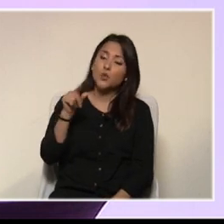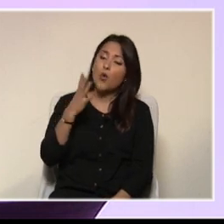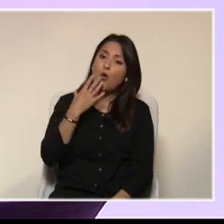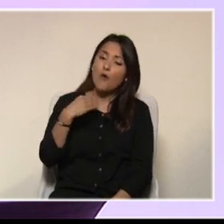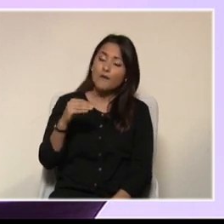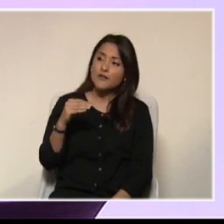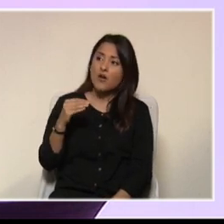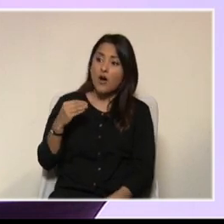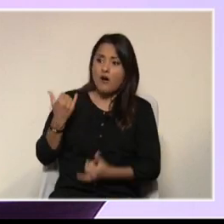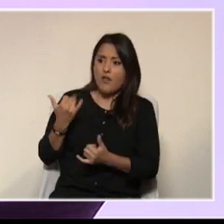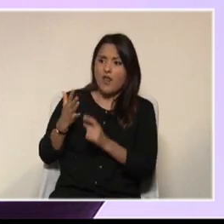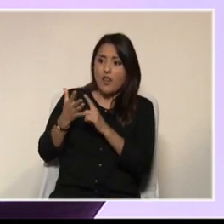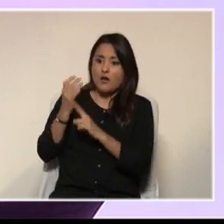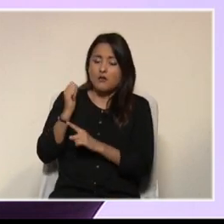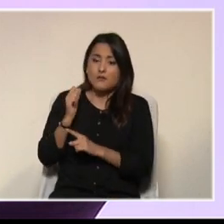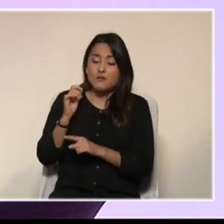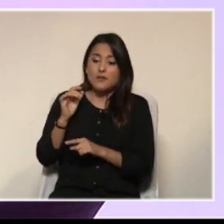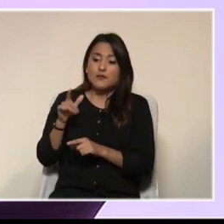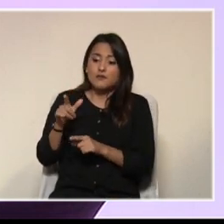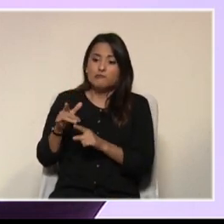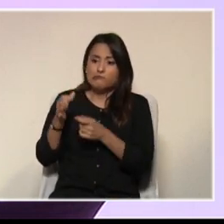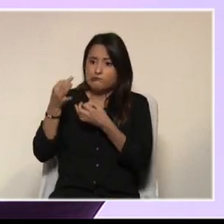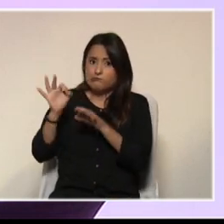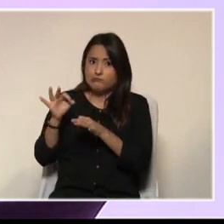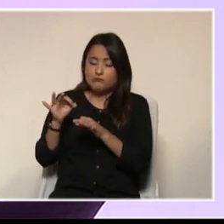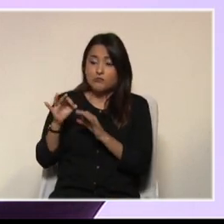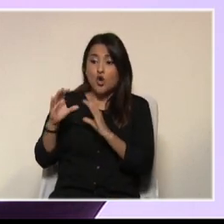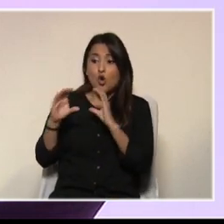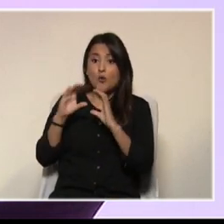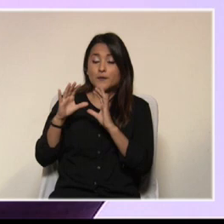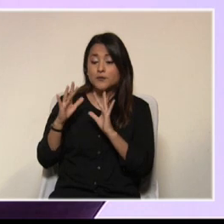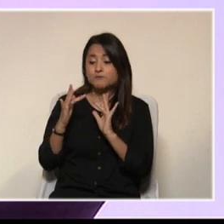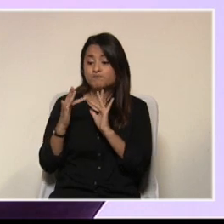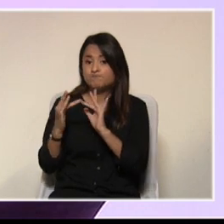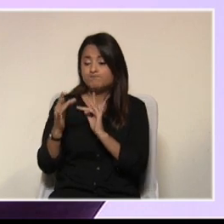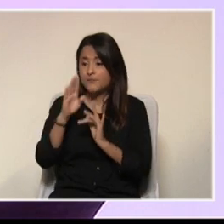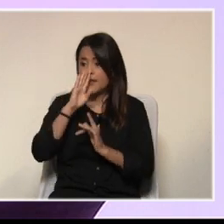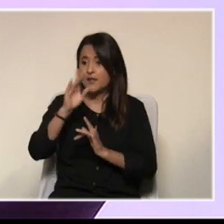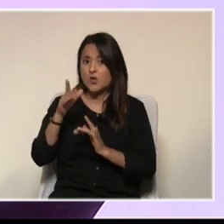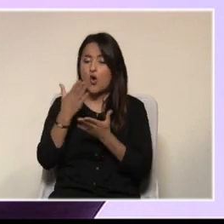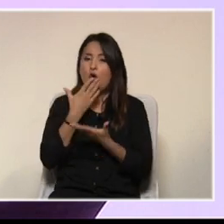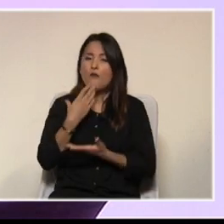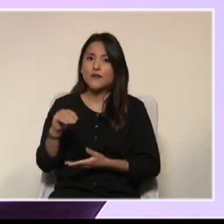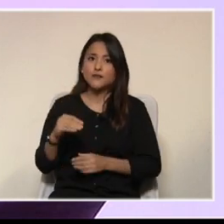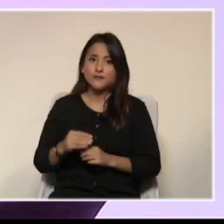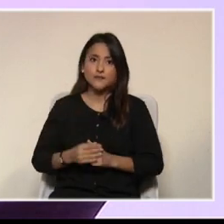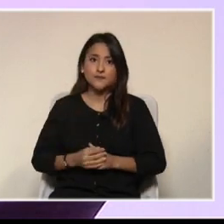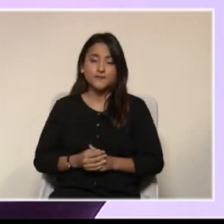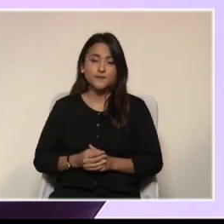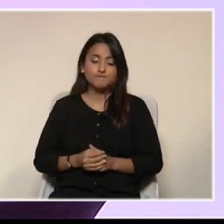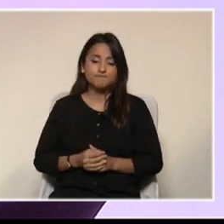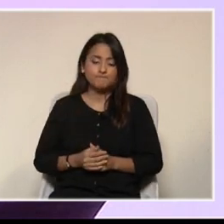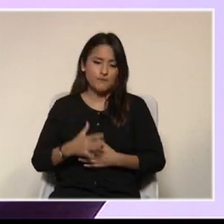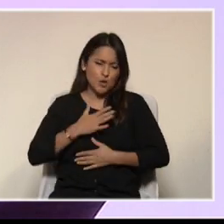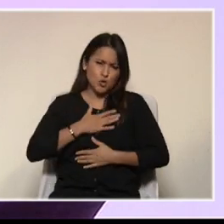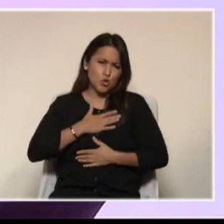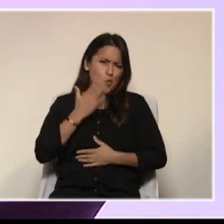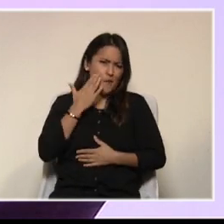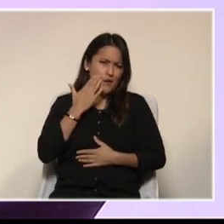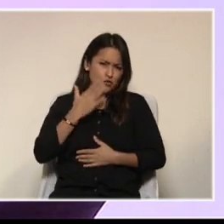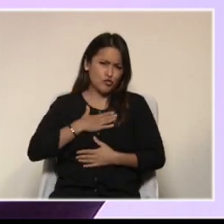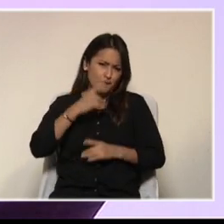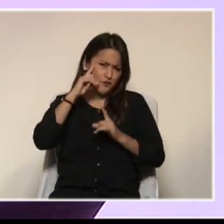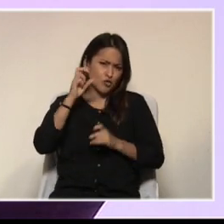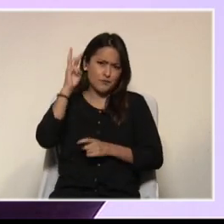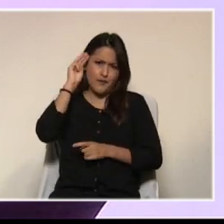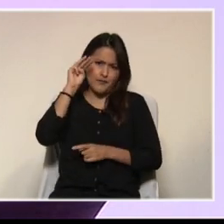de todo este trabajo va a depender de esa comunicación perfecta con cada uno de ellos. Como mamá y como maestra